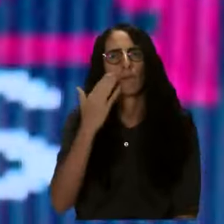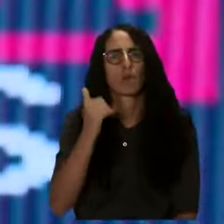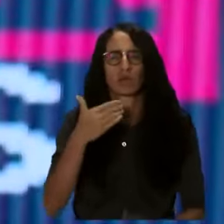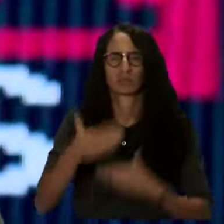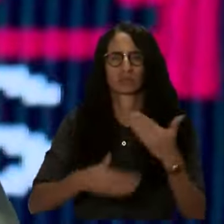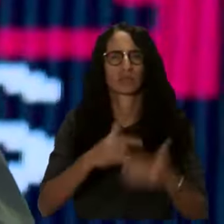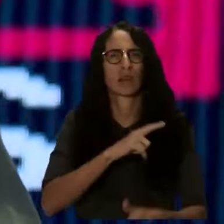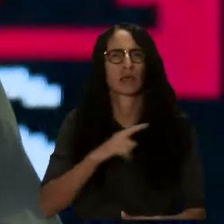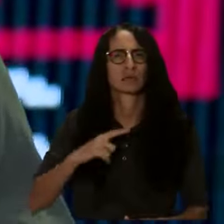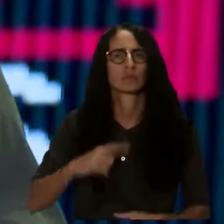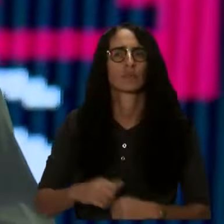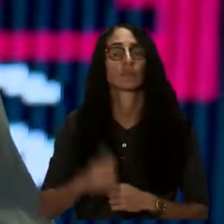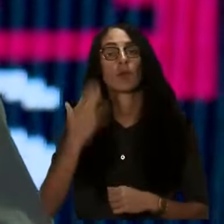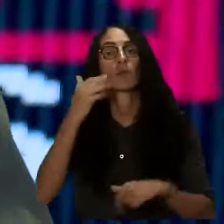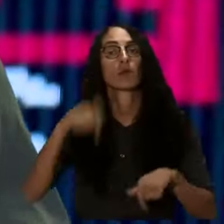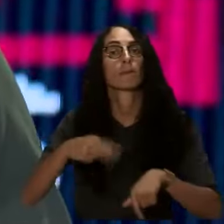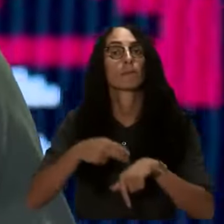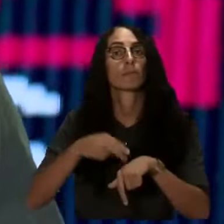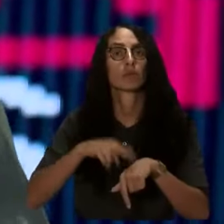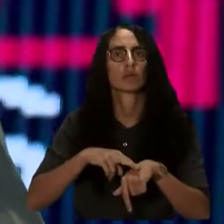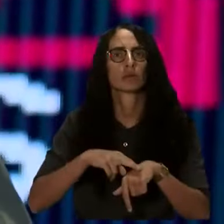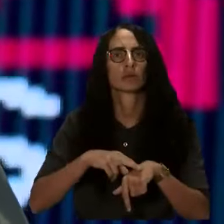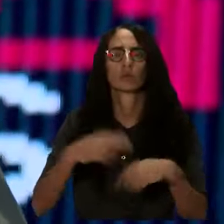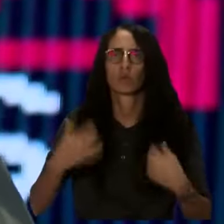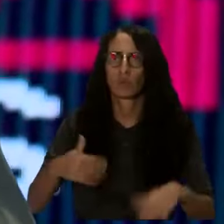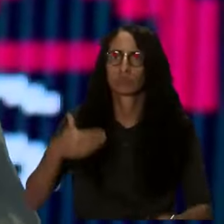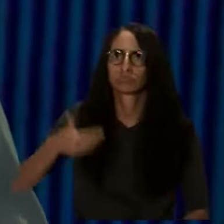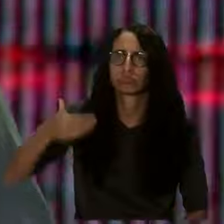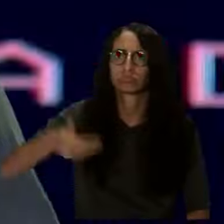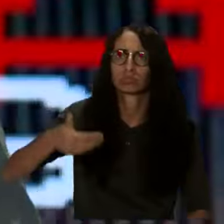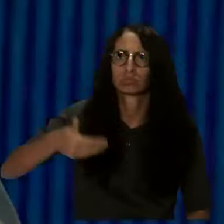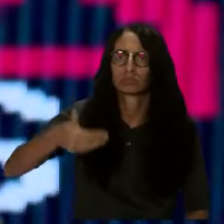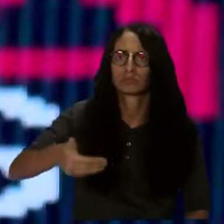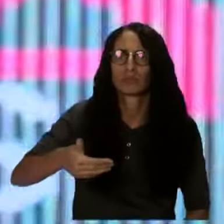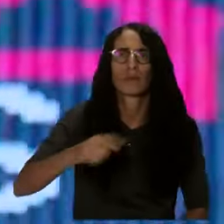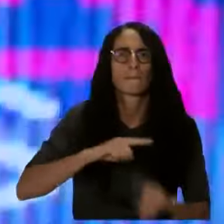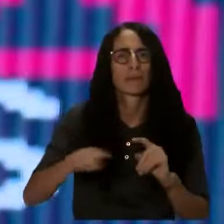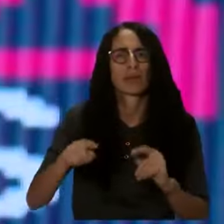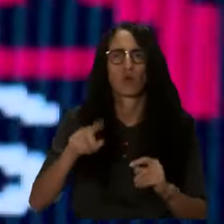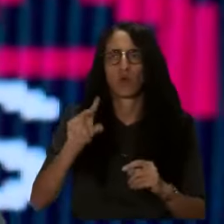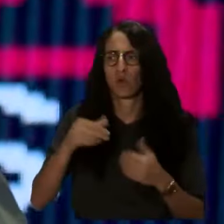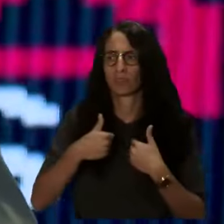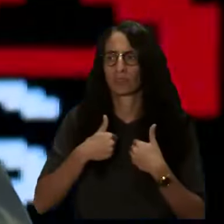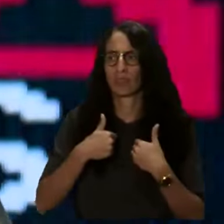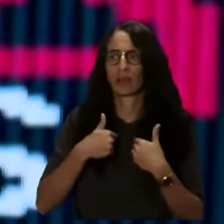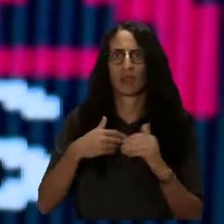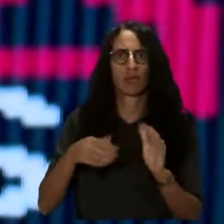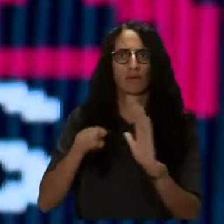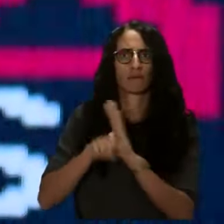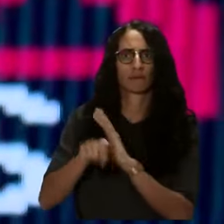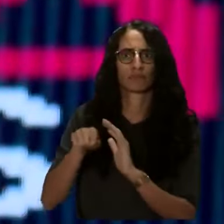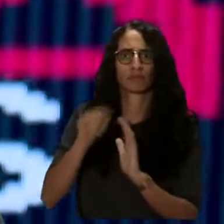porque mire en Puerto Rico esto es bien frecuente pero no tener un delito que específicamente lo identificara